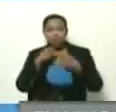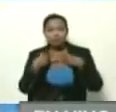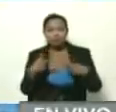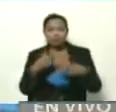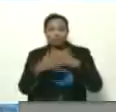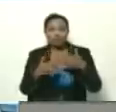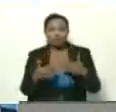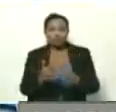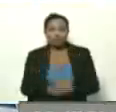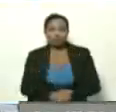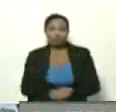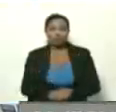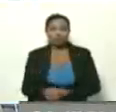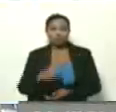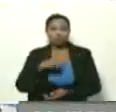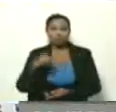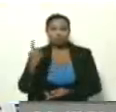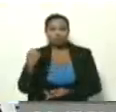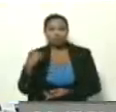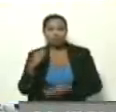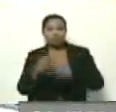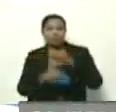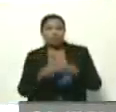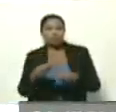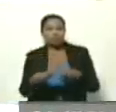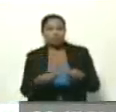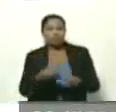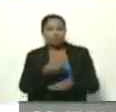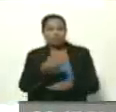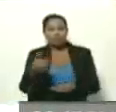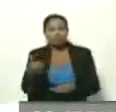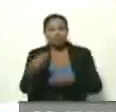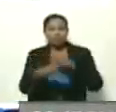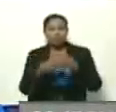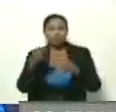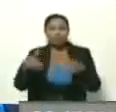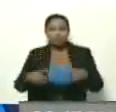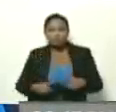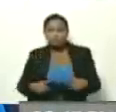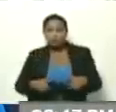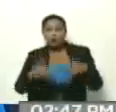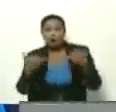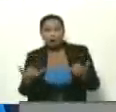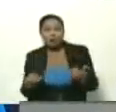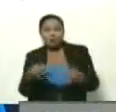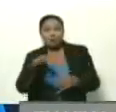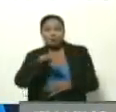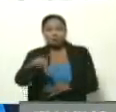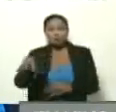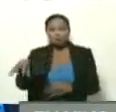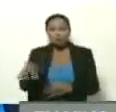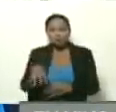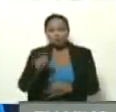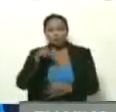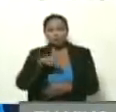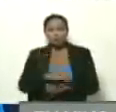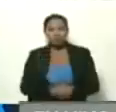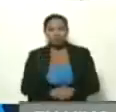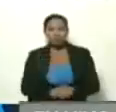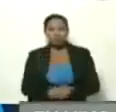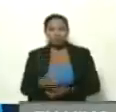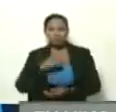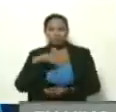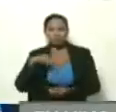Y debemos nosotros, así como él está haciendo este esfuerzo ahora en los estados, luego